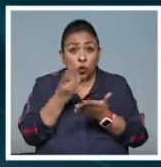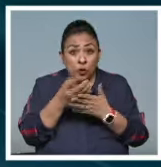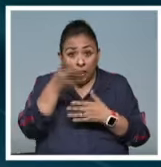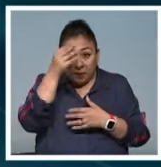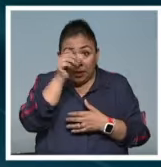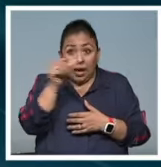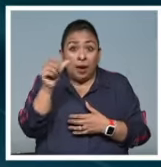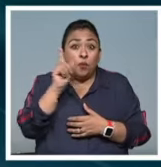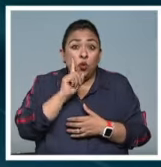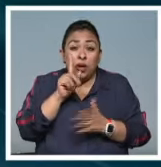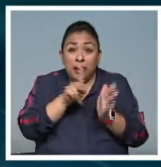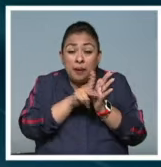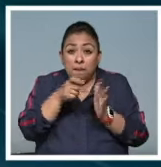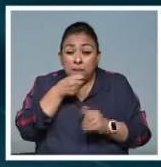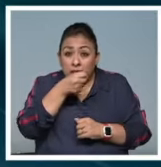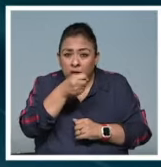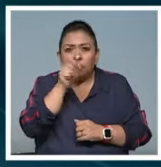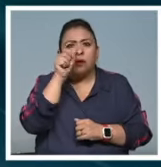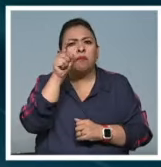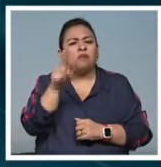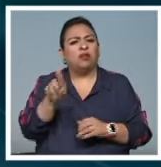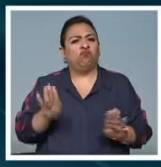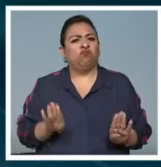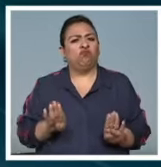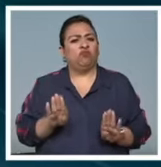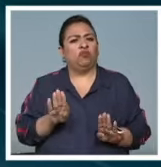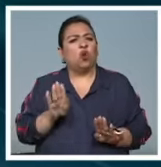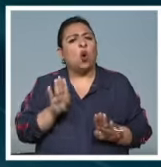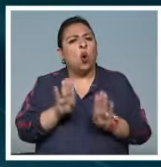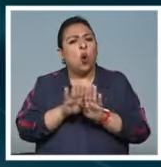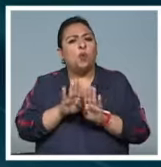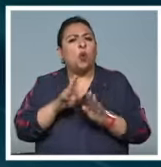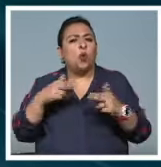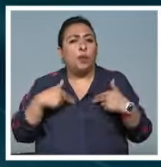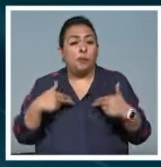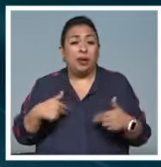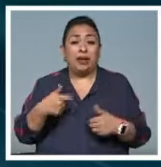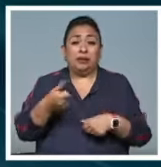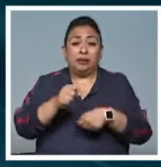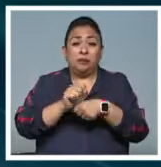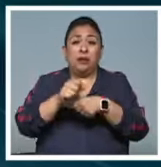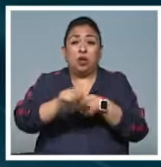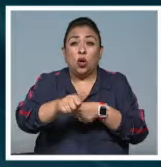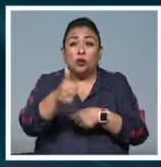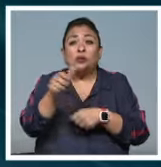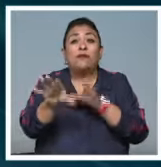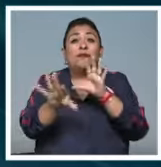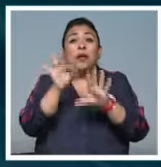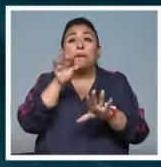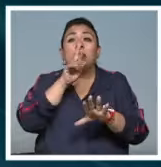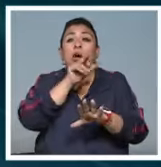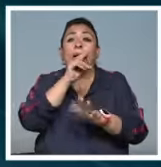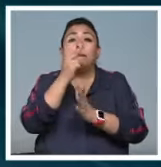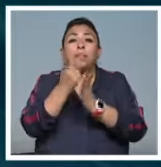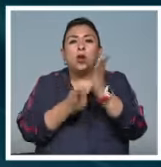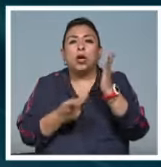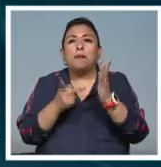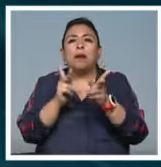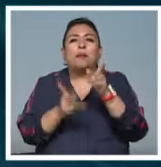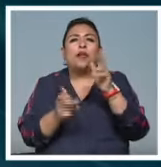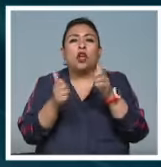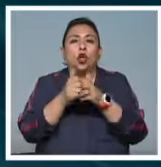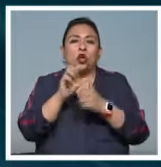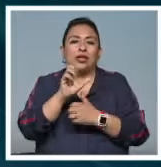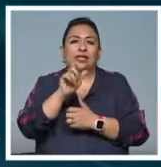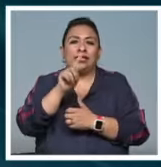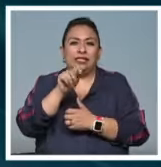la periodista, sino también de su calidad humana. Cada semana Canal 11 transmite lo mejor de los programas Conversando con